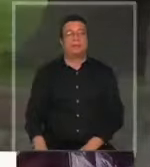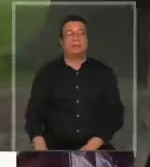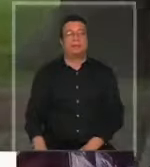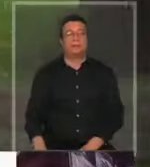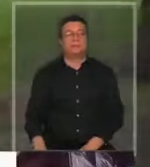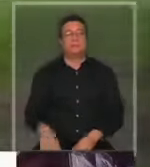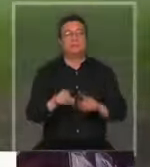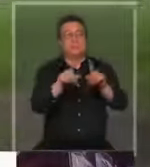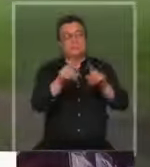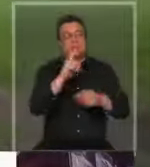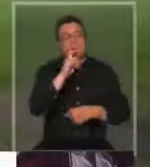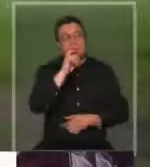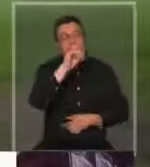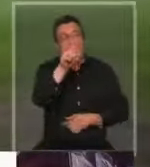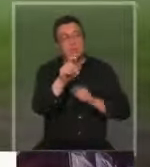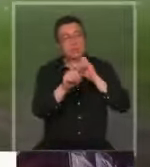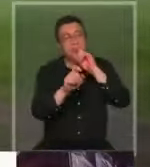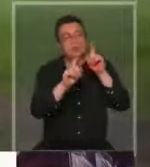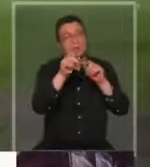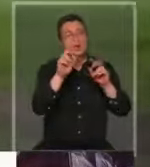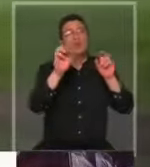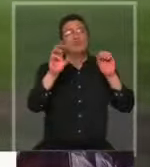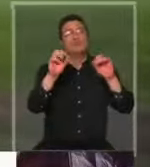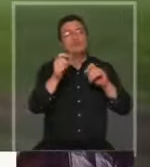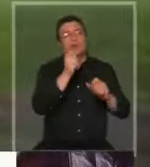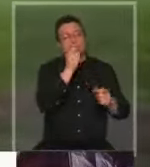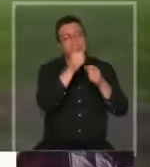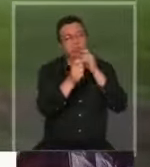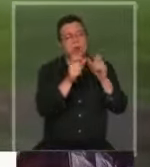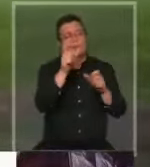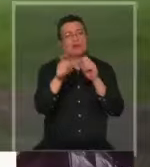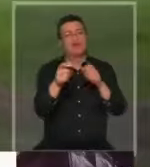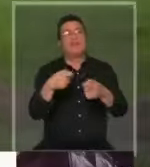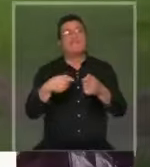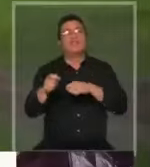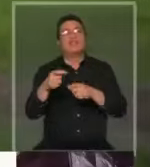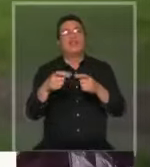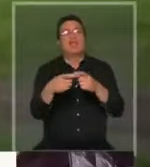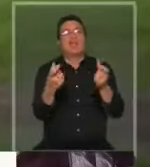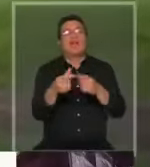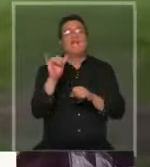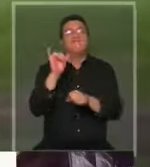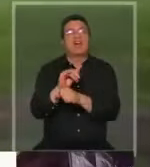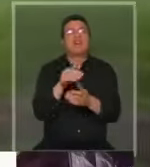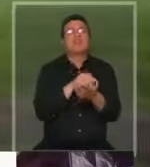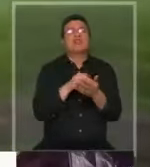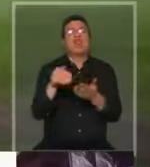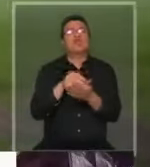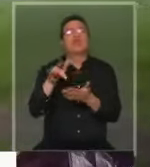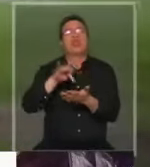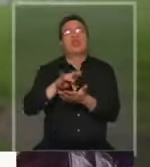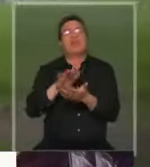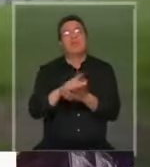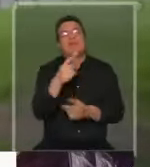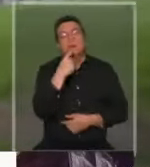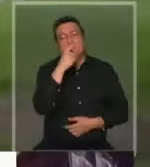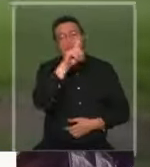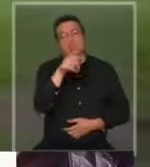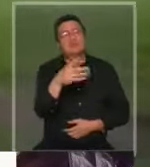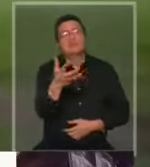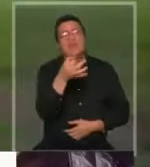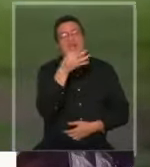Te quiero hacer unas consultas respecto a varias denuncias de personas que dicen que les venden entradas falsificadas, que les deben millones de pesos, que veníamos a consultar por eso, no sé si tiene algo que